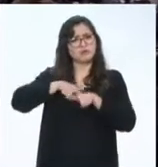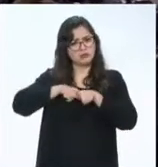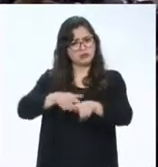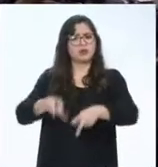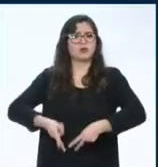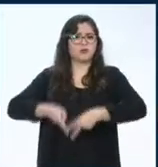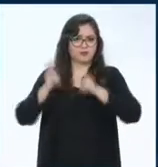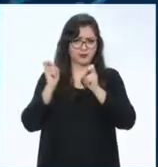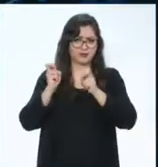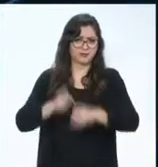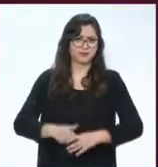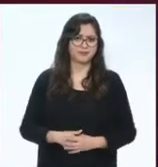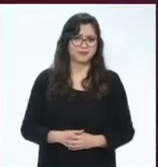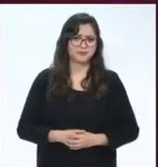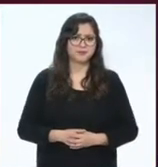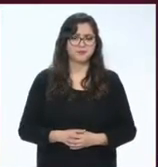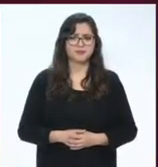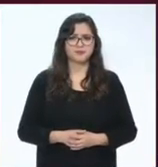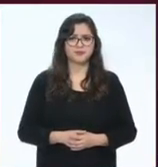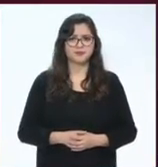flagelo.